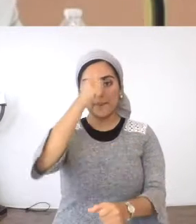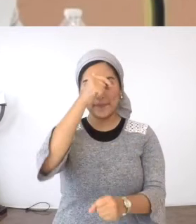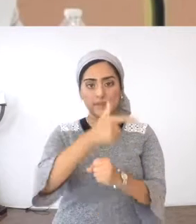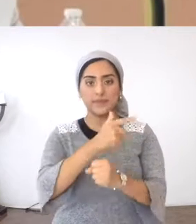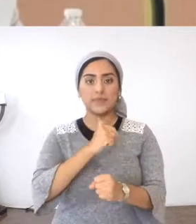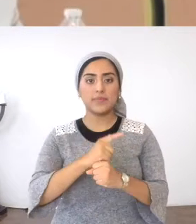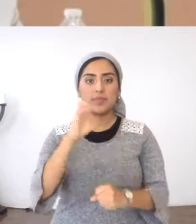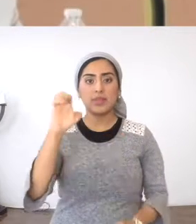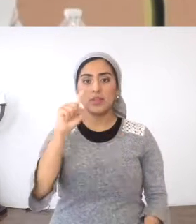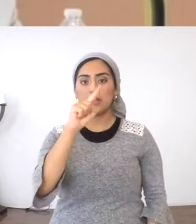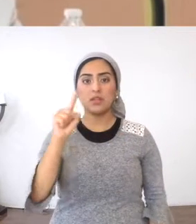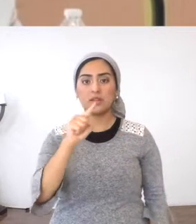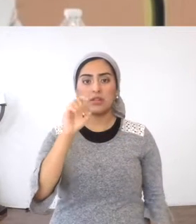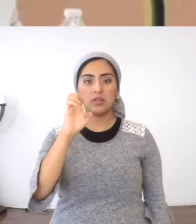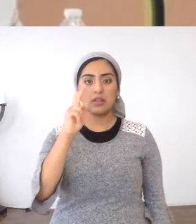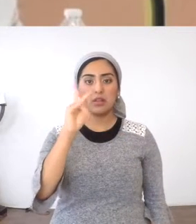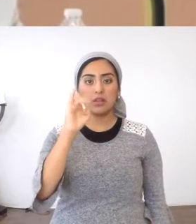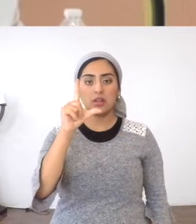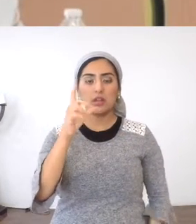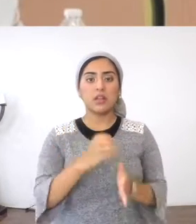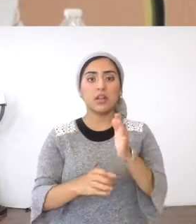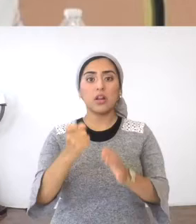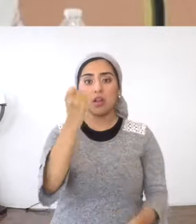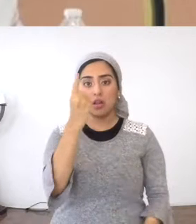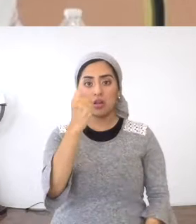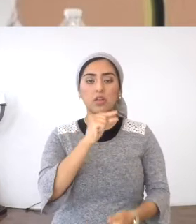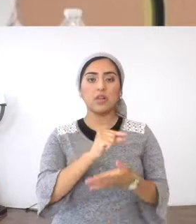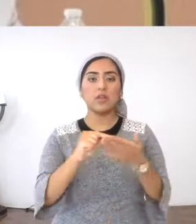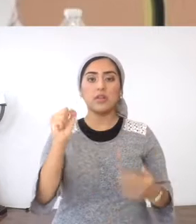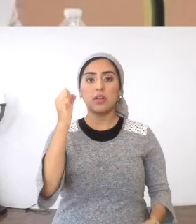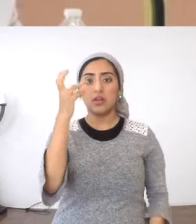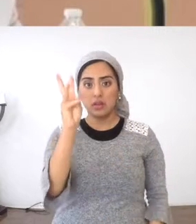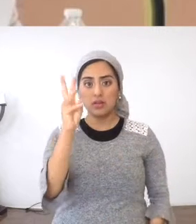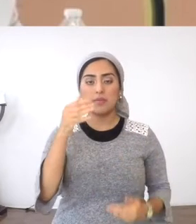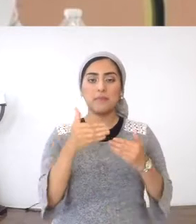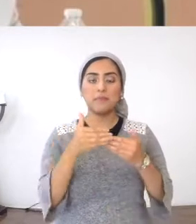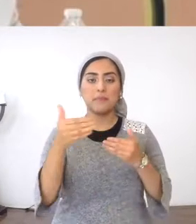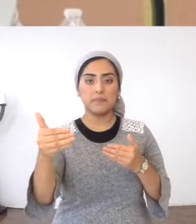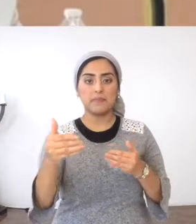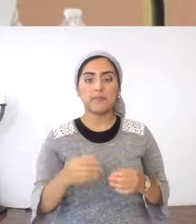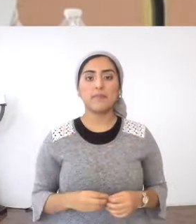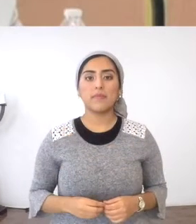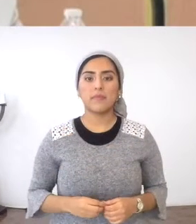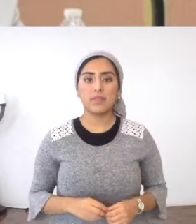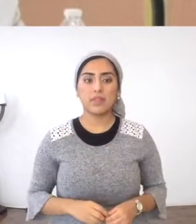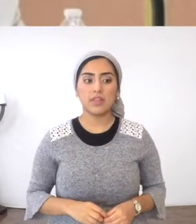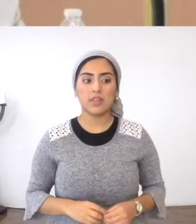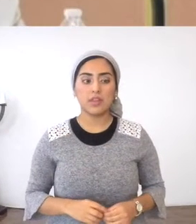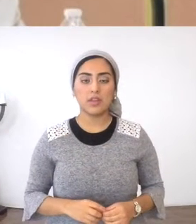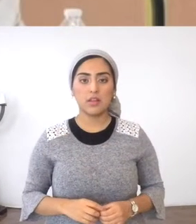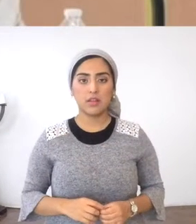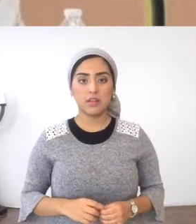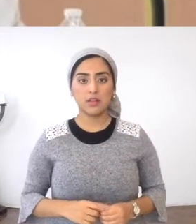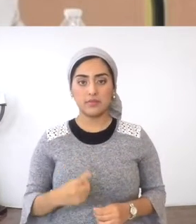los Amados hermanos Ezequiel 11 En el verso Dieciséis En adelante